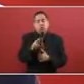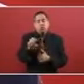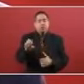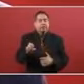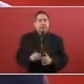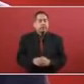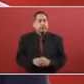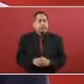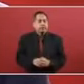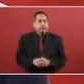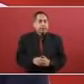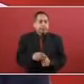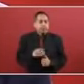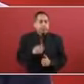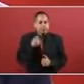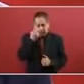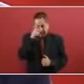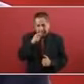de energía,